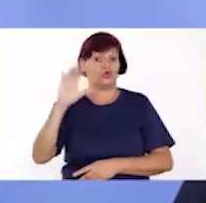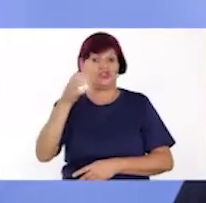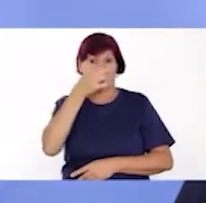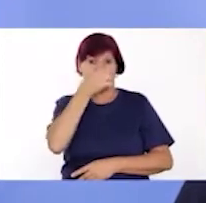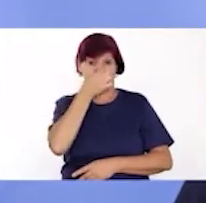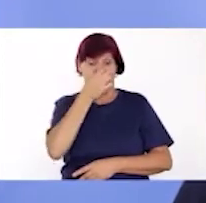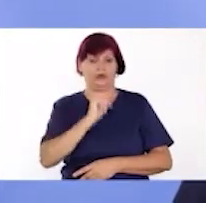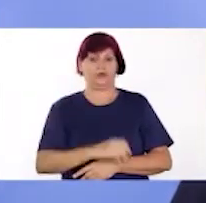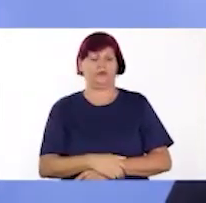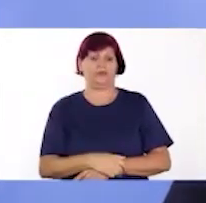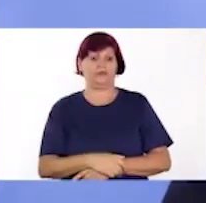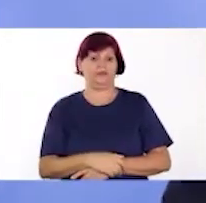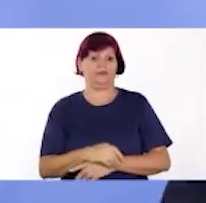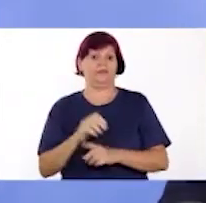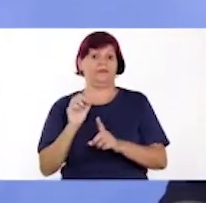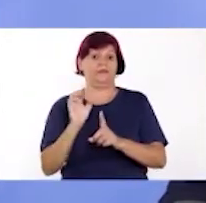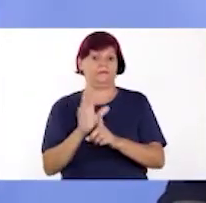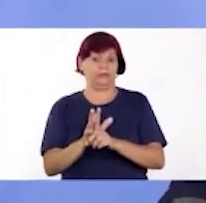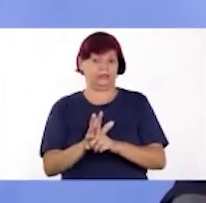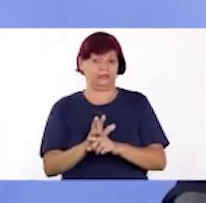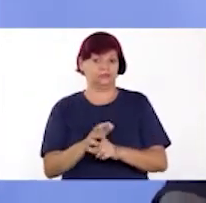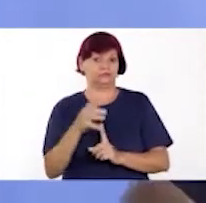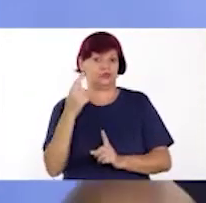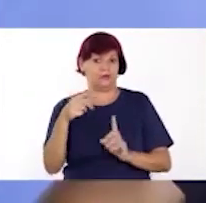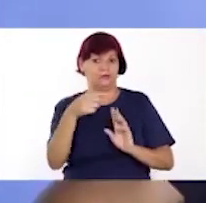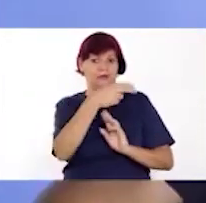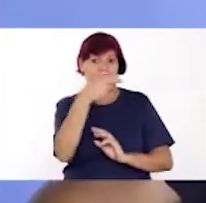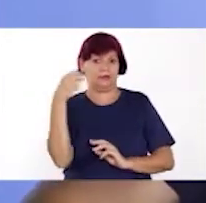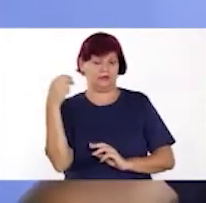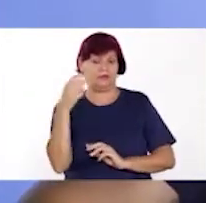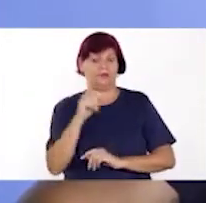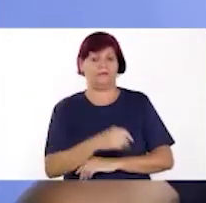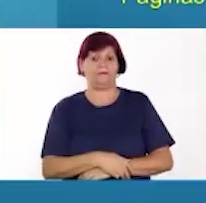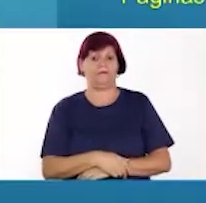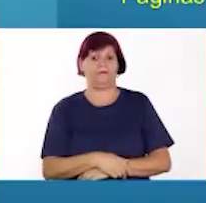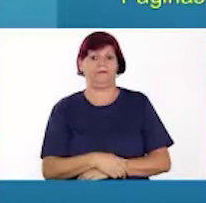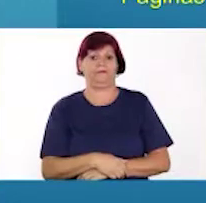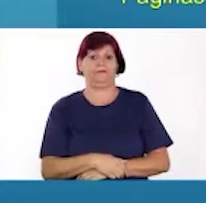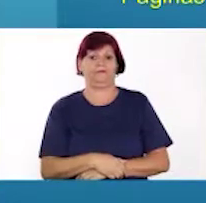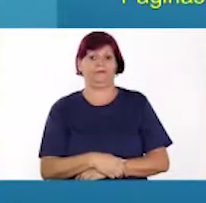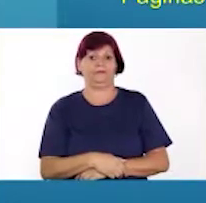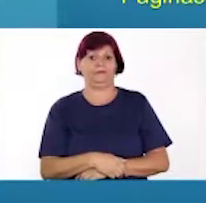africano. Comenzamos entonces con el primer tema.